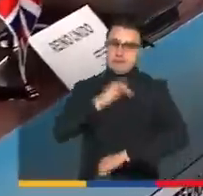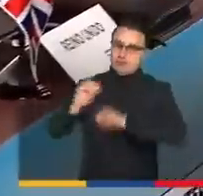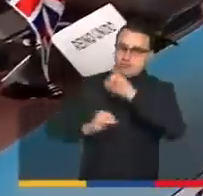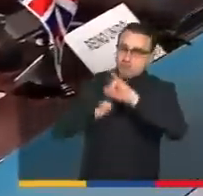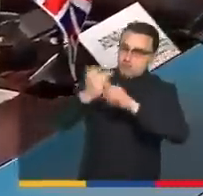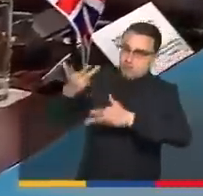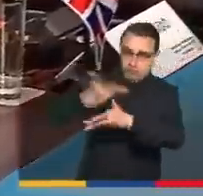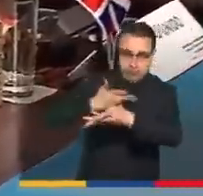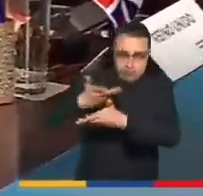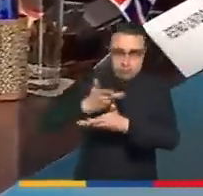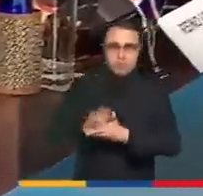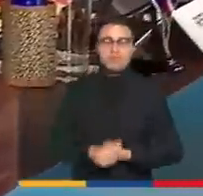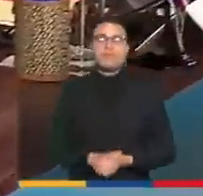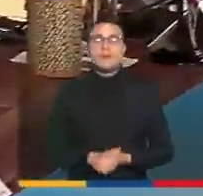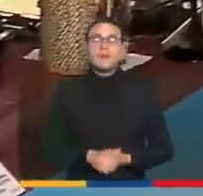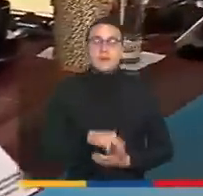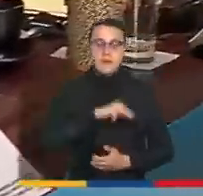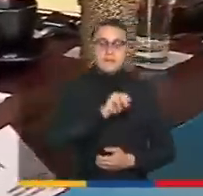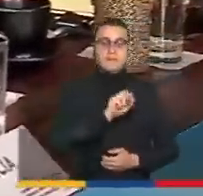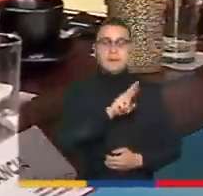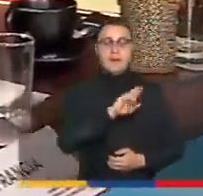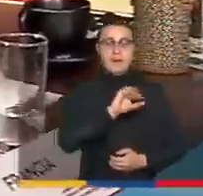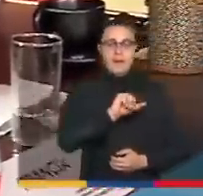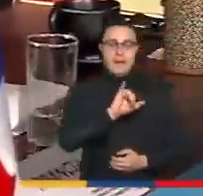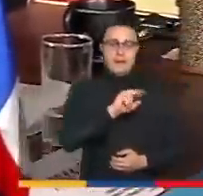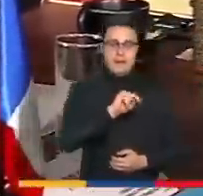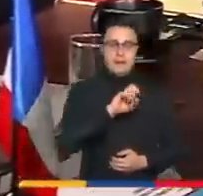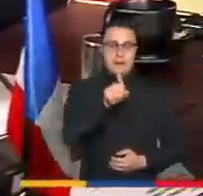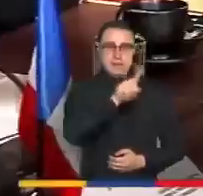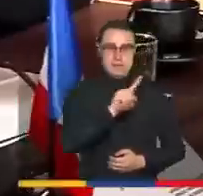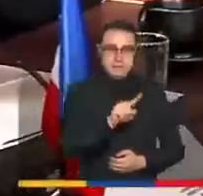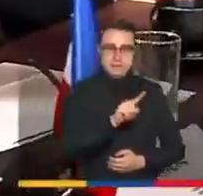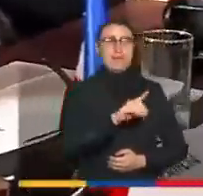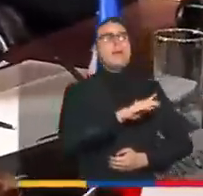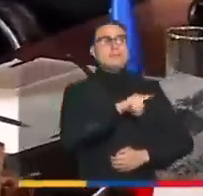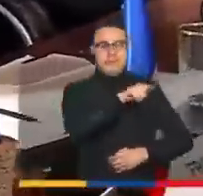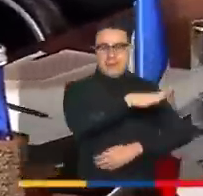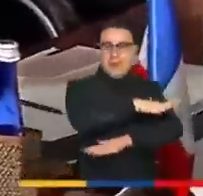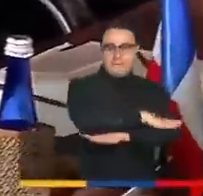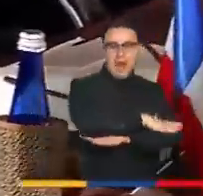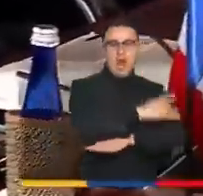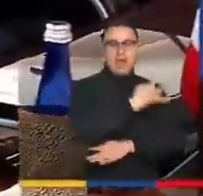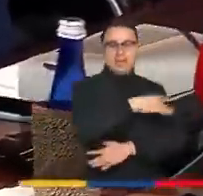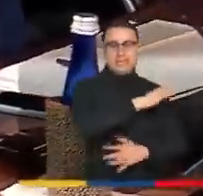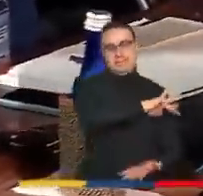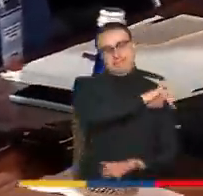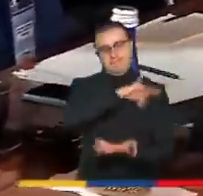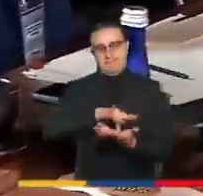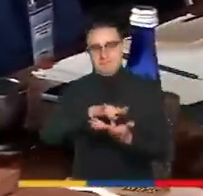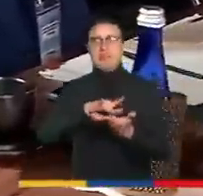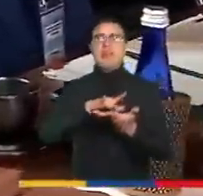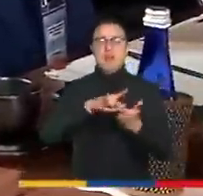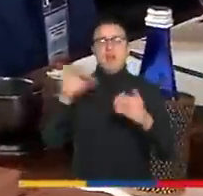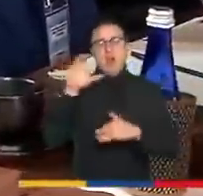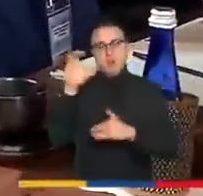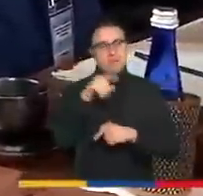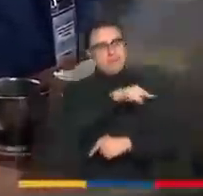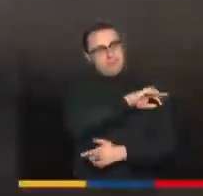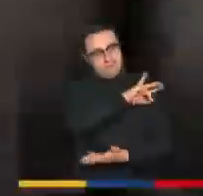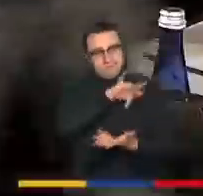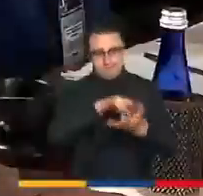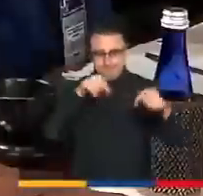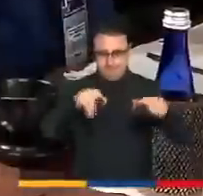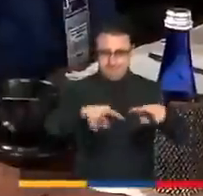Exteriores. María Inés Ruz es la embajadora de Chile en Colombia, aquí presente. México,